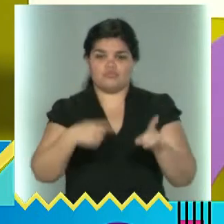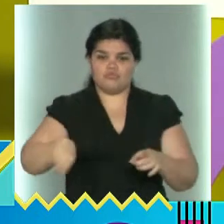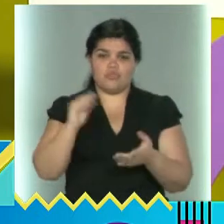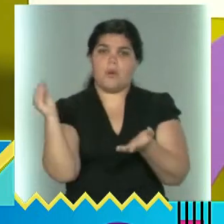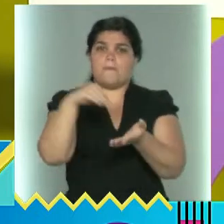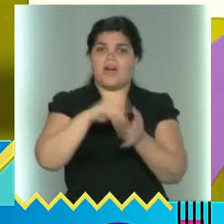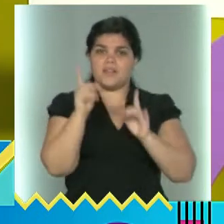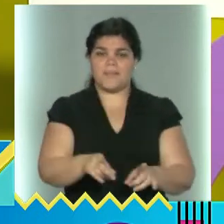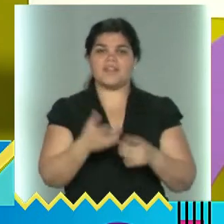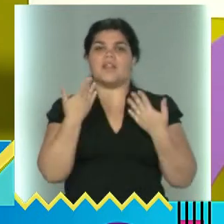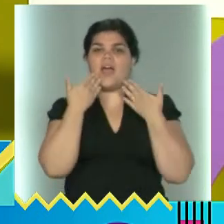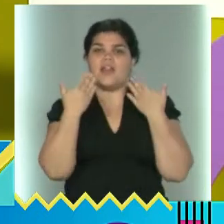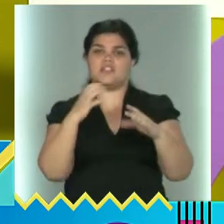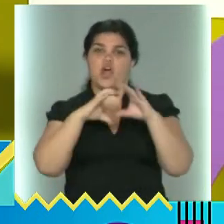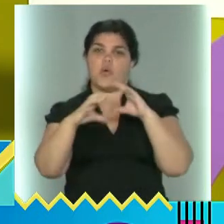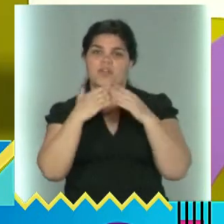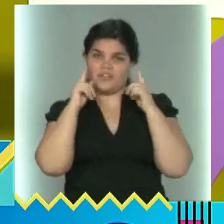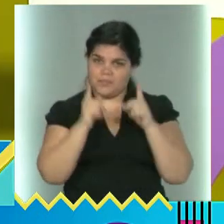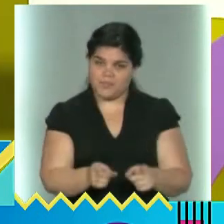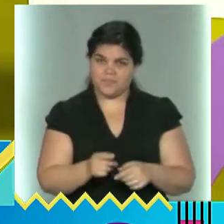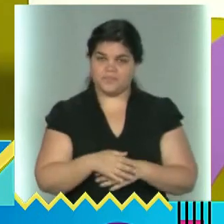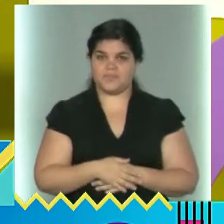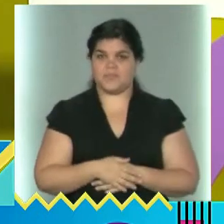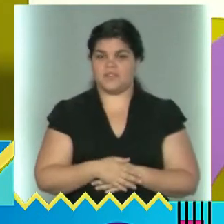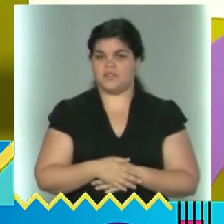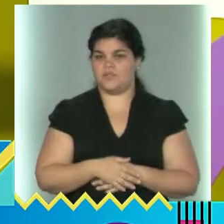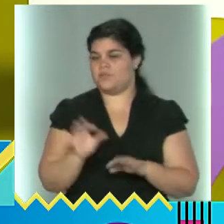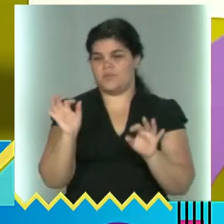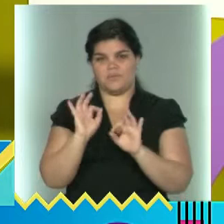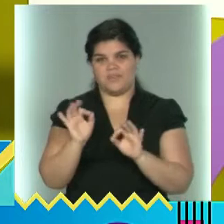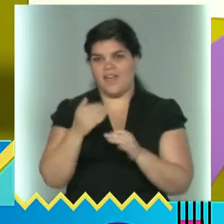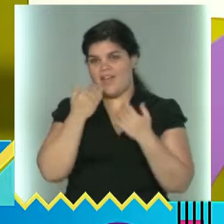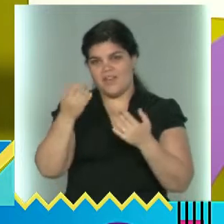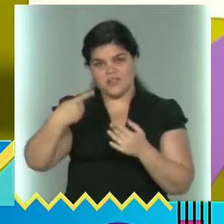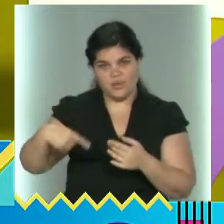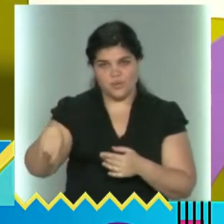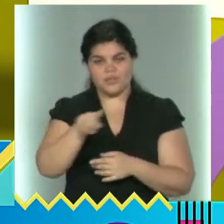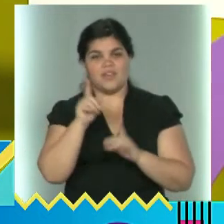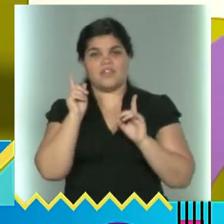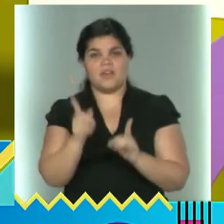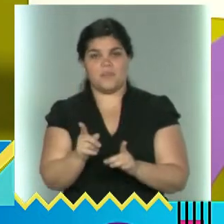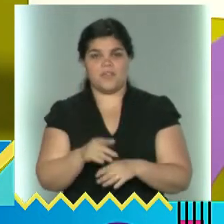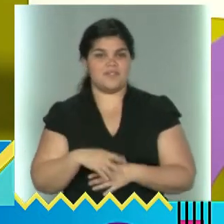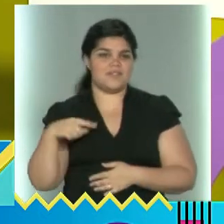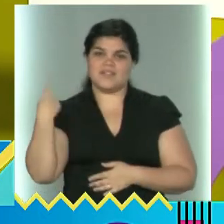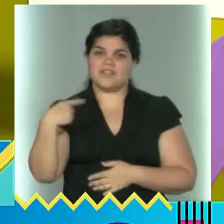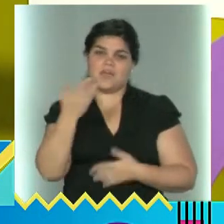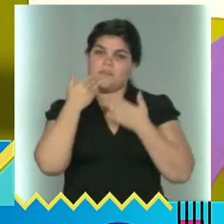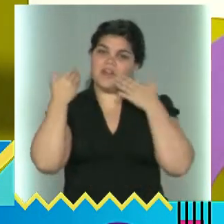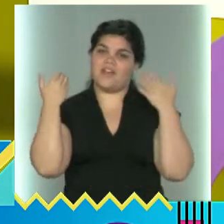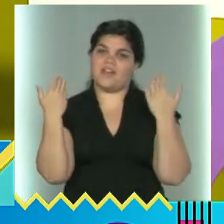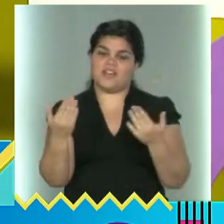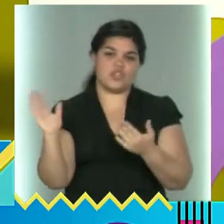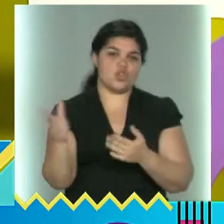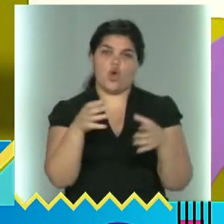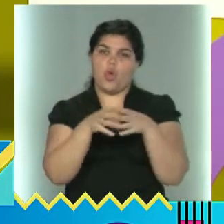obviamente la comunicación también te la agradecemos. No, muchísimas gracias a ustedes y bueno, siempre agradecido de todos los medios